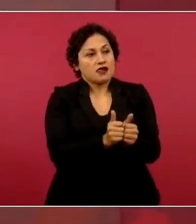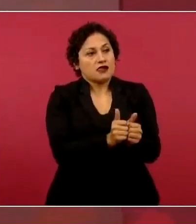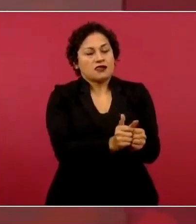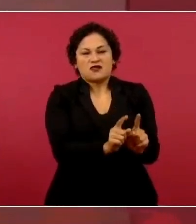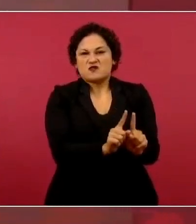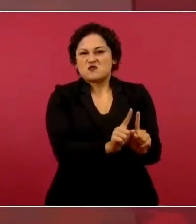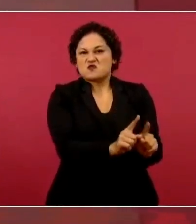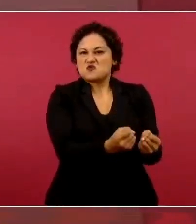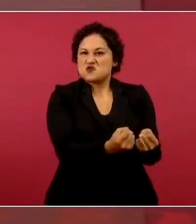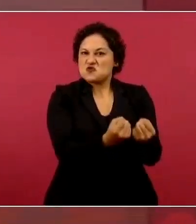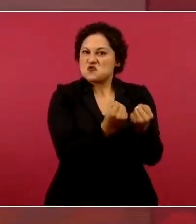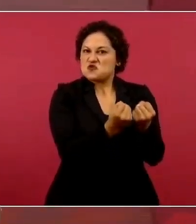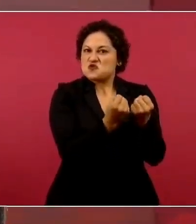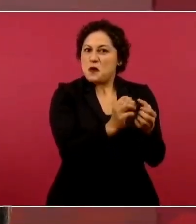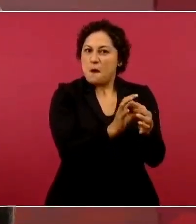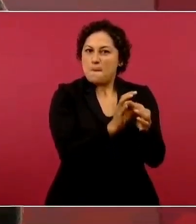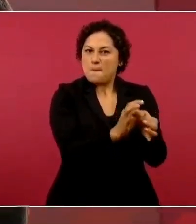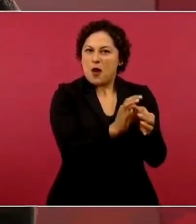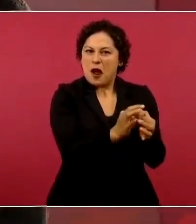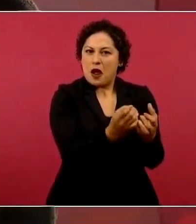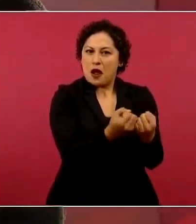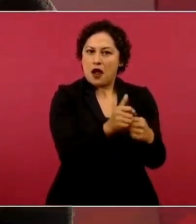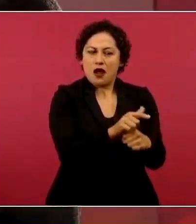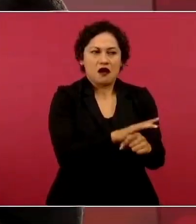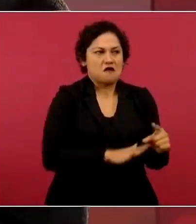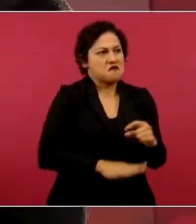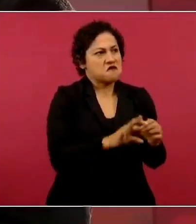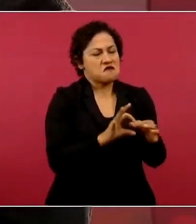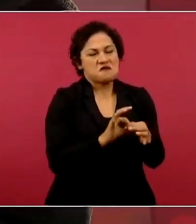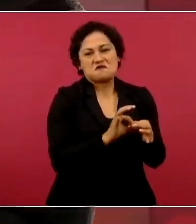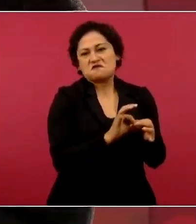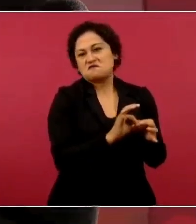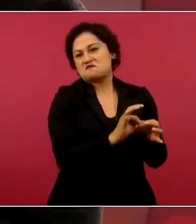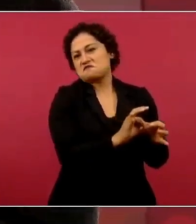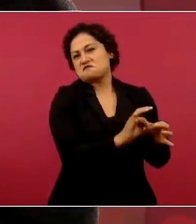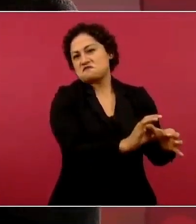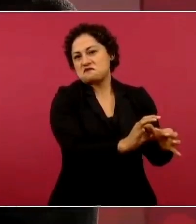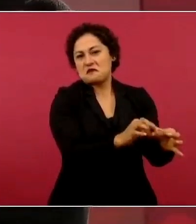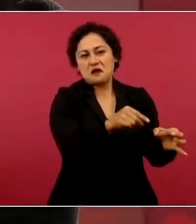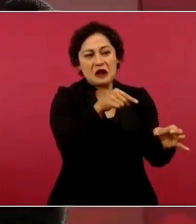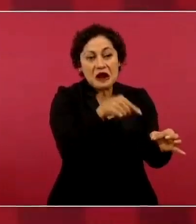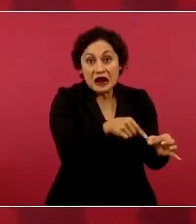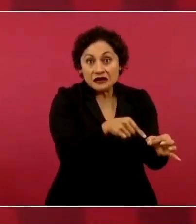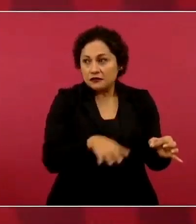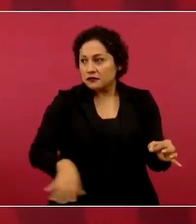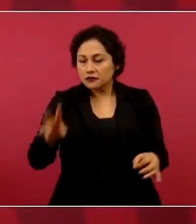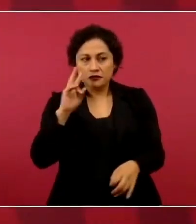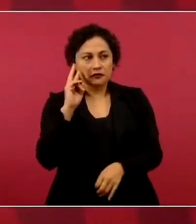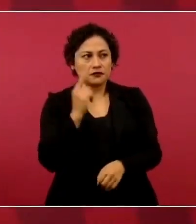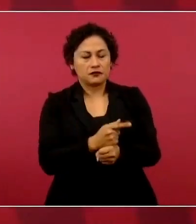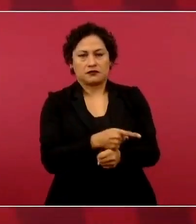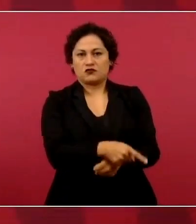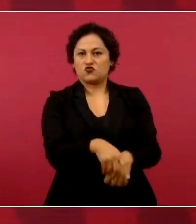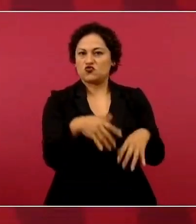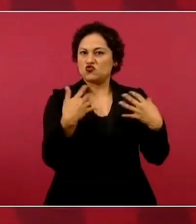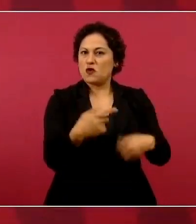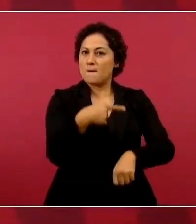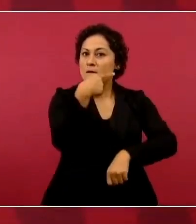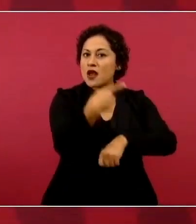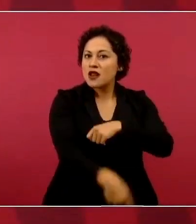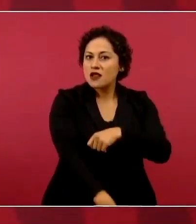la base social que era indispensable para llevar a cabo la transformación, para enfrentar